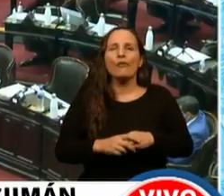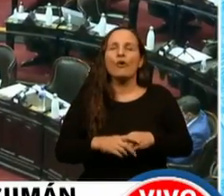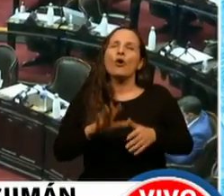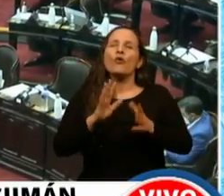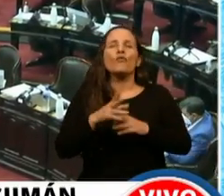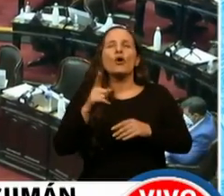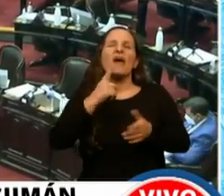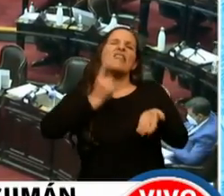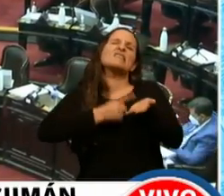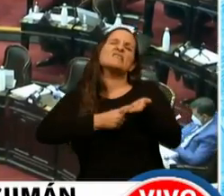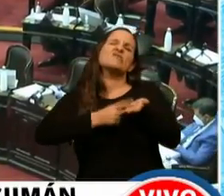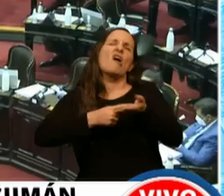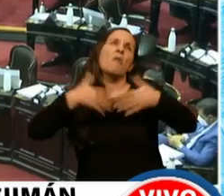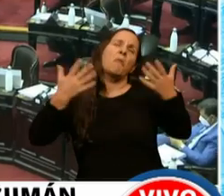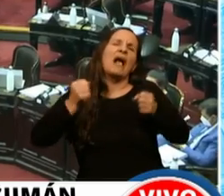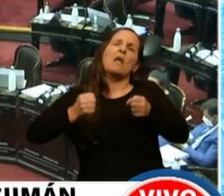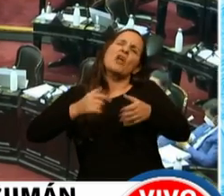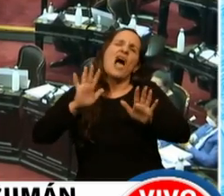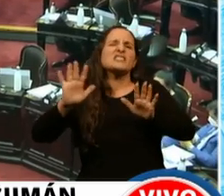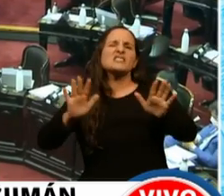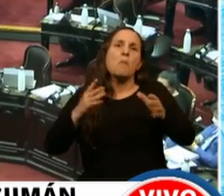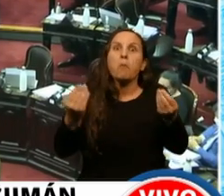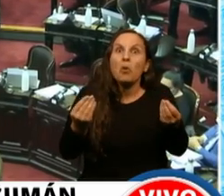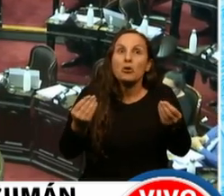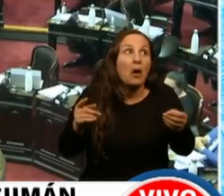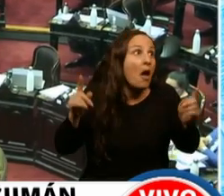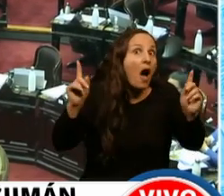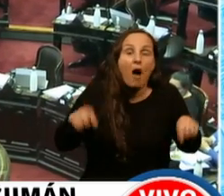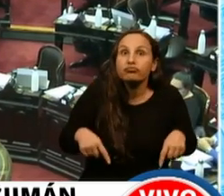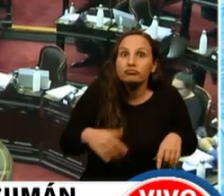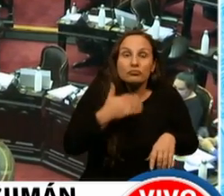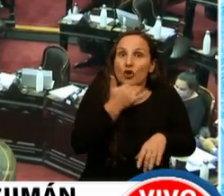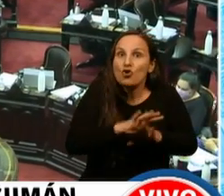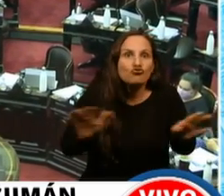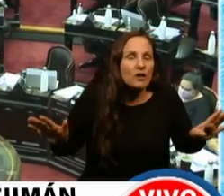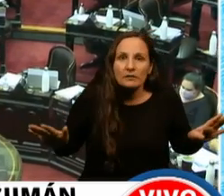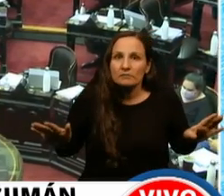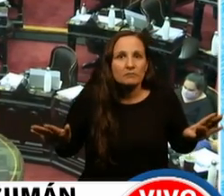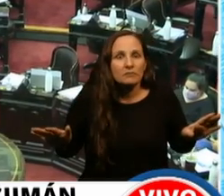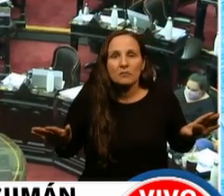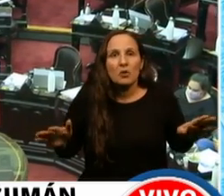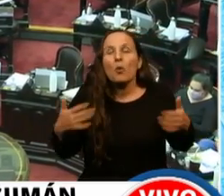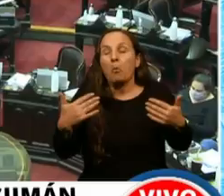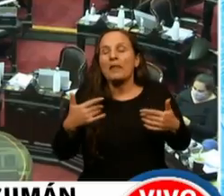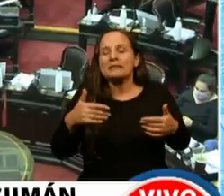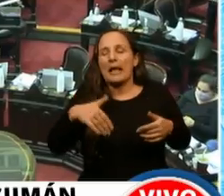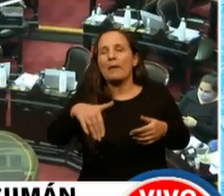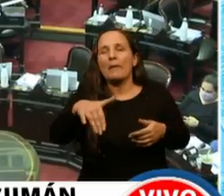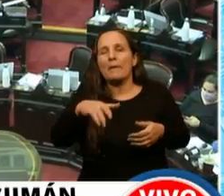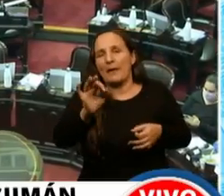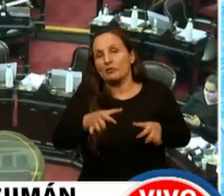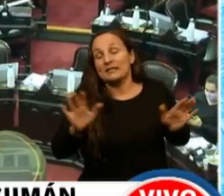caprichosos a cambio de que no lo sé verdaderamente eran los siempre seguramente dentro de muy poco lo sabremos